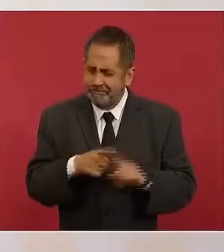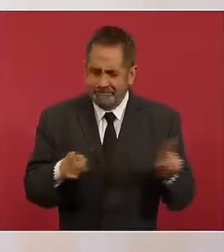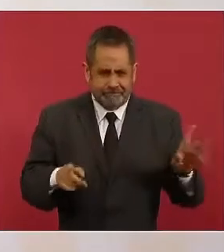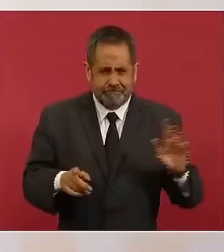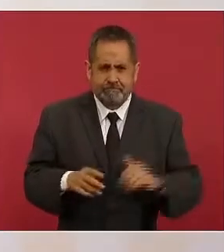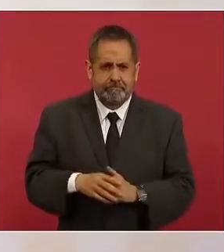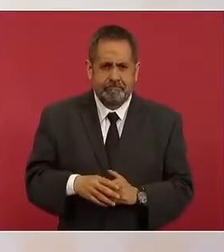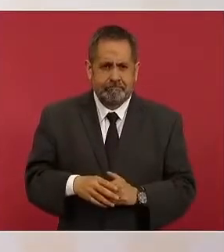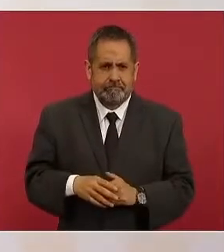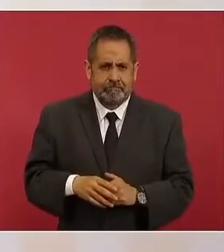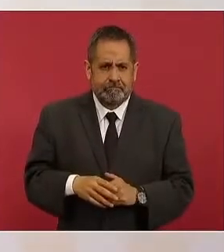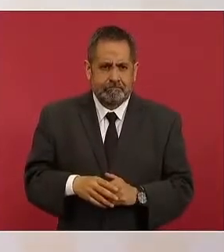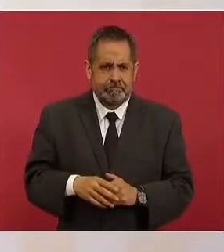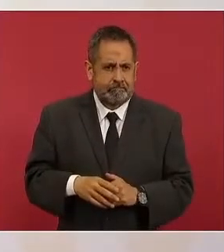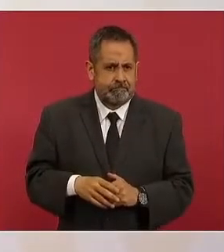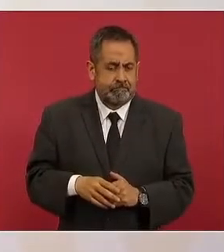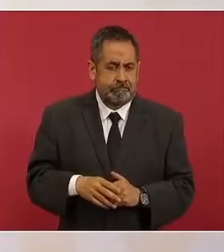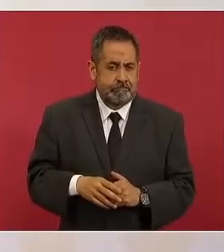incluso